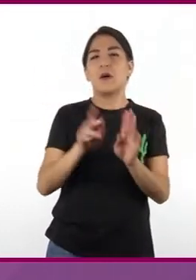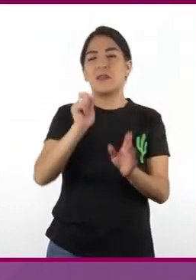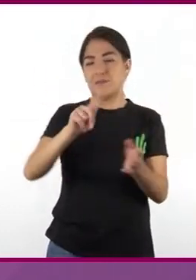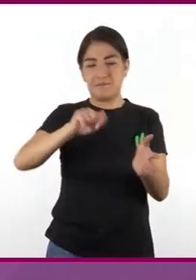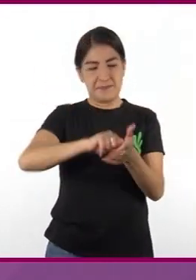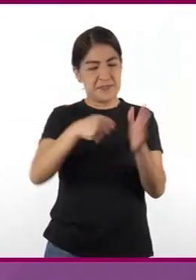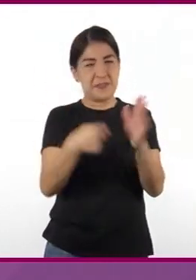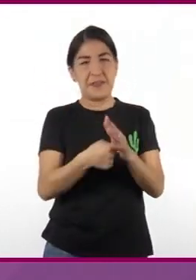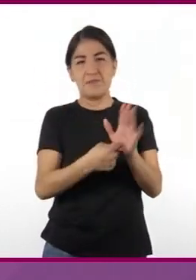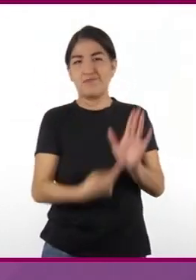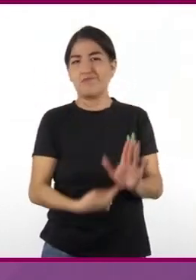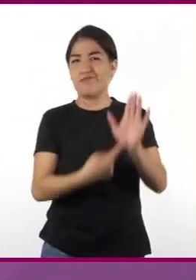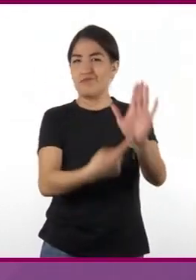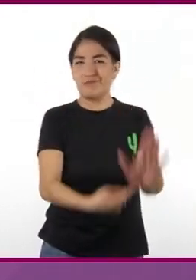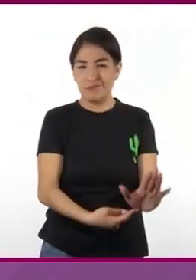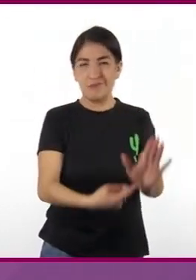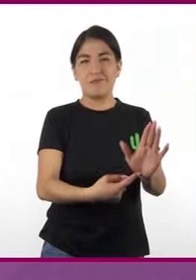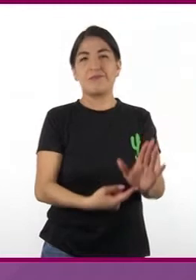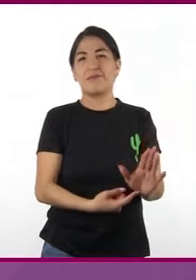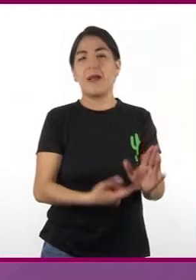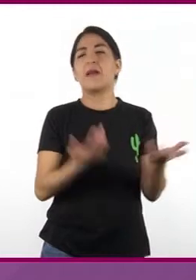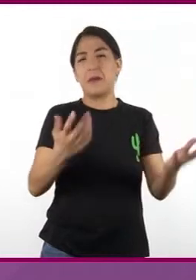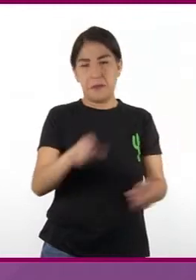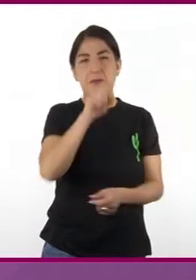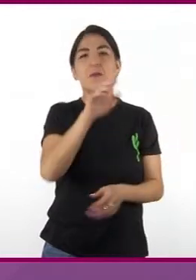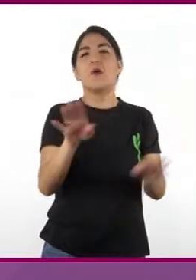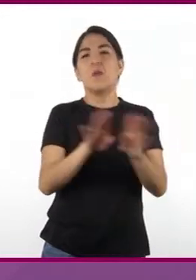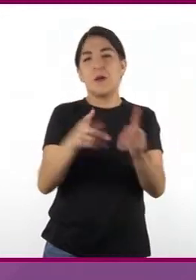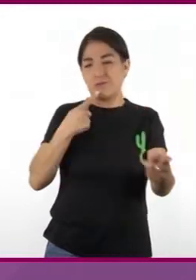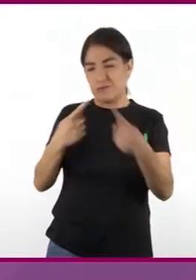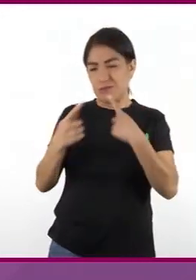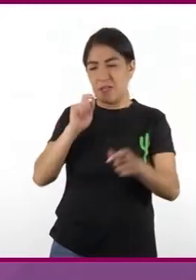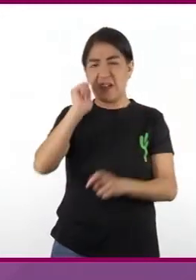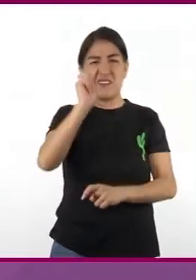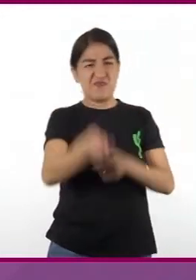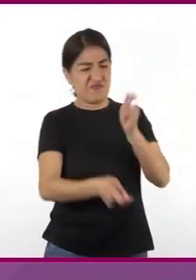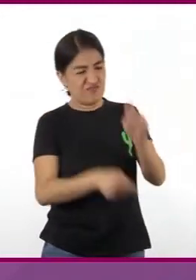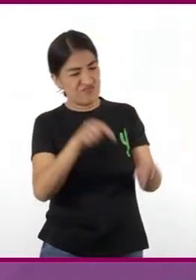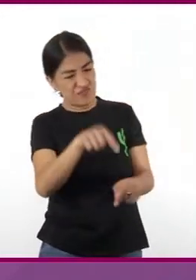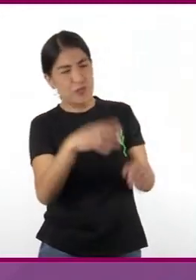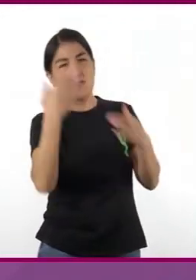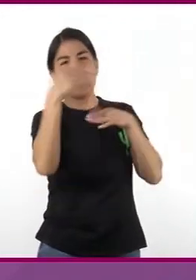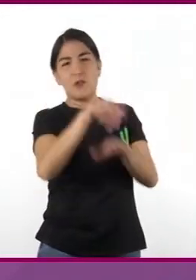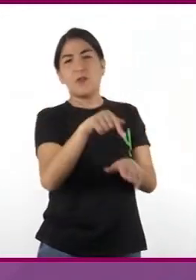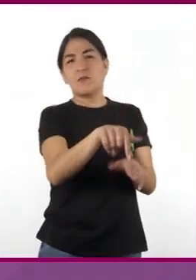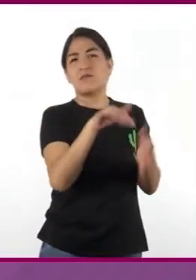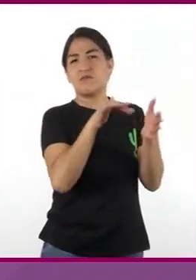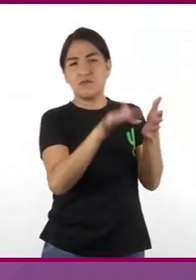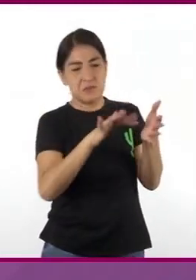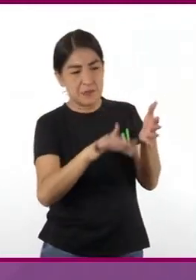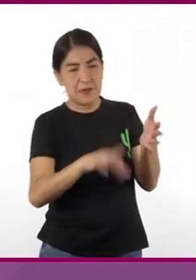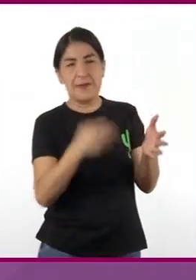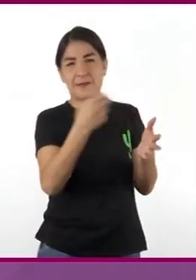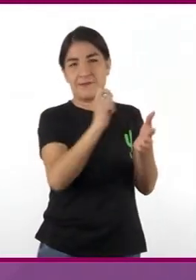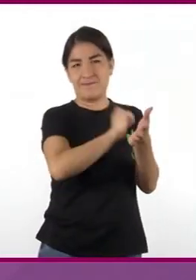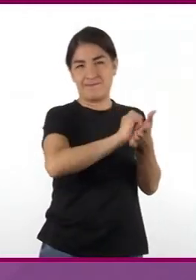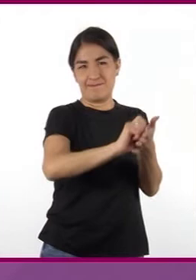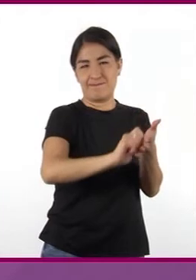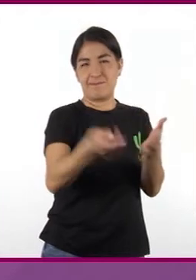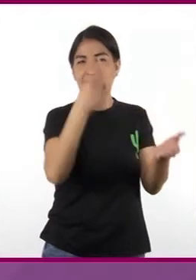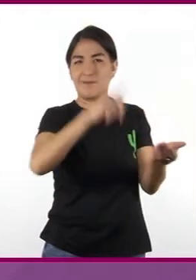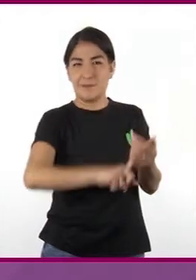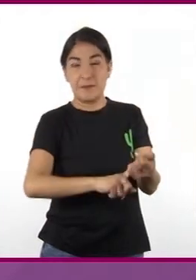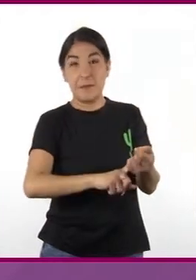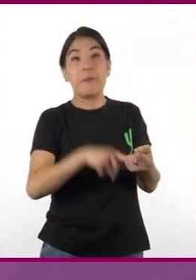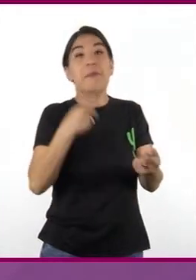decirlo de alguna manera, y seguramente discutirá interpretaciones anteriores que se han escrito sobre ese mismo texto. Pero en